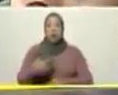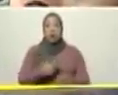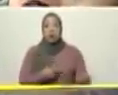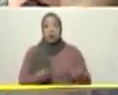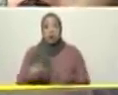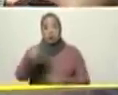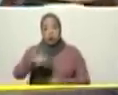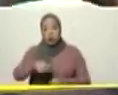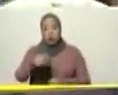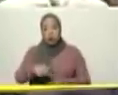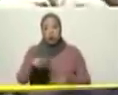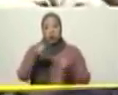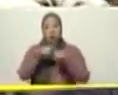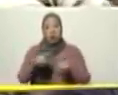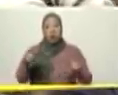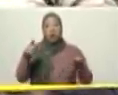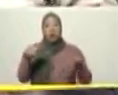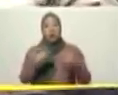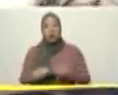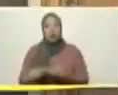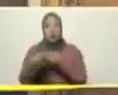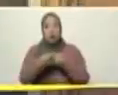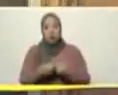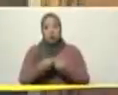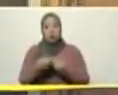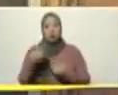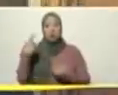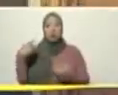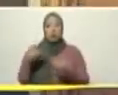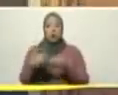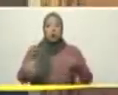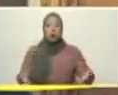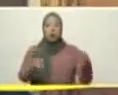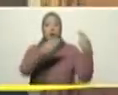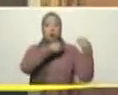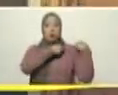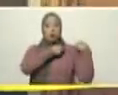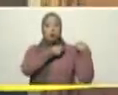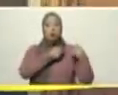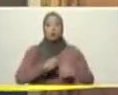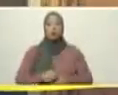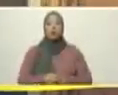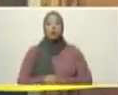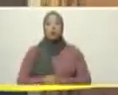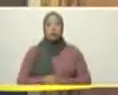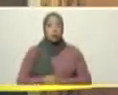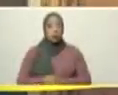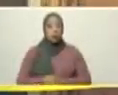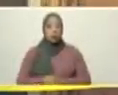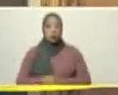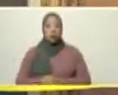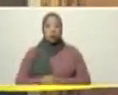representativa burguesa de élites, que en Venezuela llamábamos la democracia de cogollos.